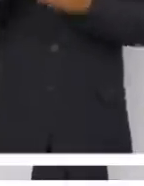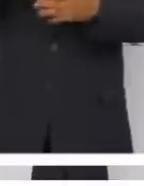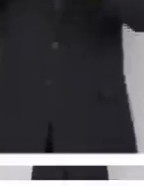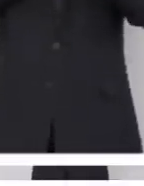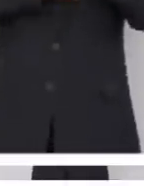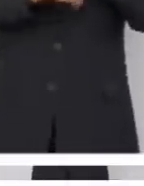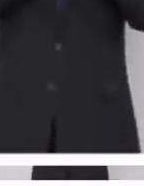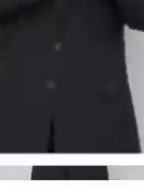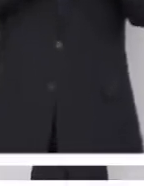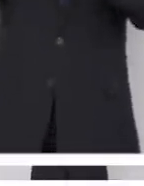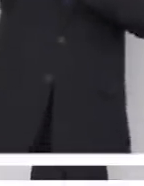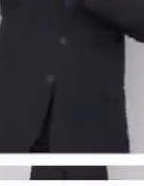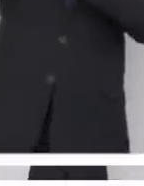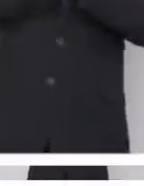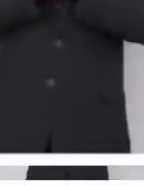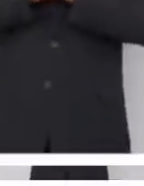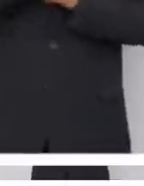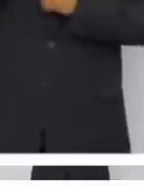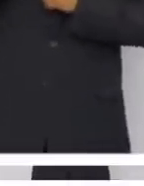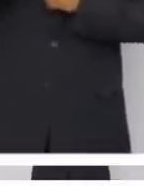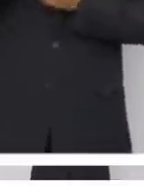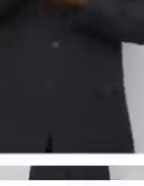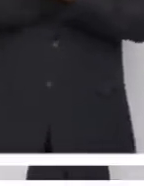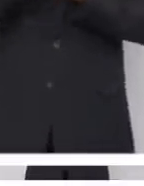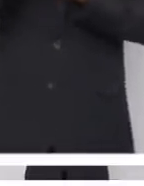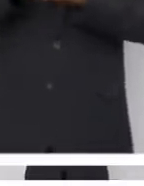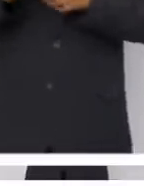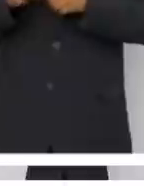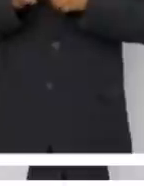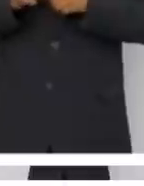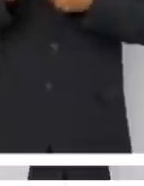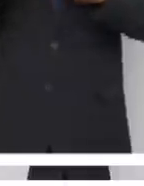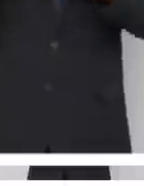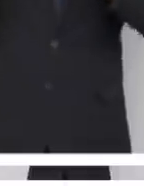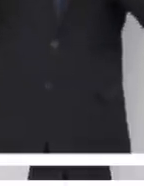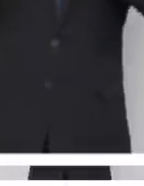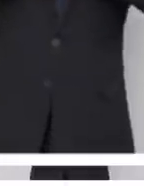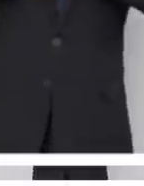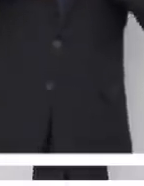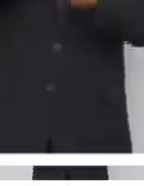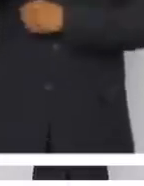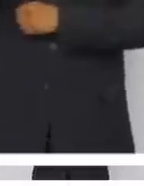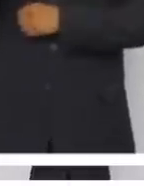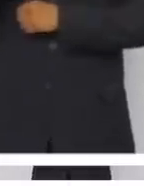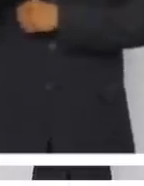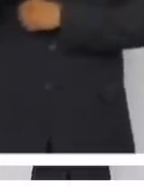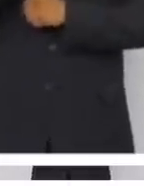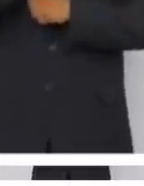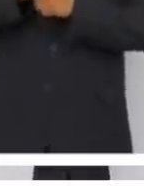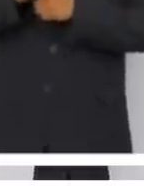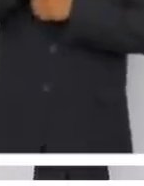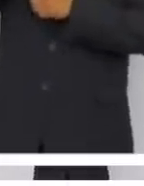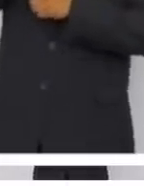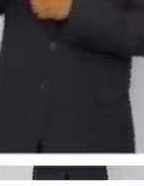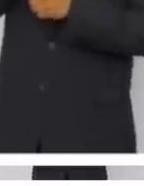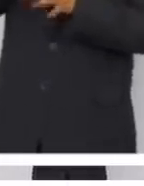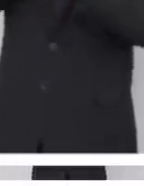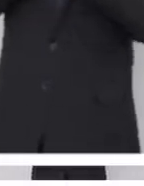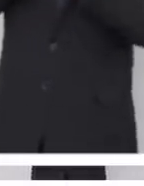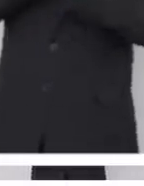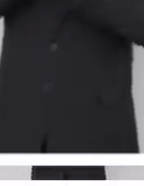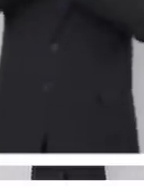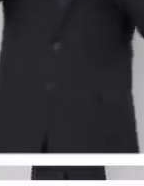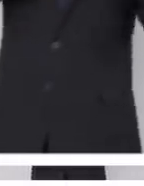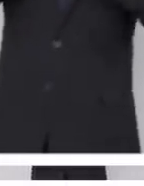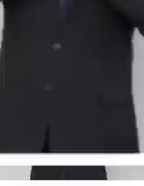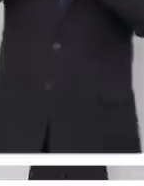CDR y a la prensa de reciclables, lo que se va por la otra banda. Todo esto, realmente lo que lleva es un